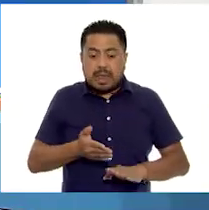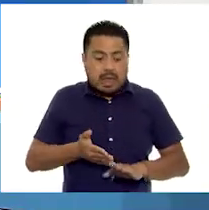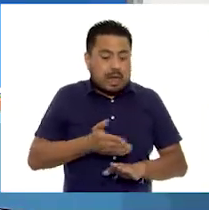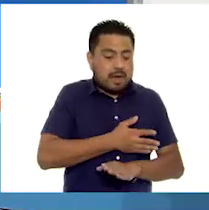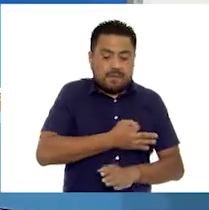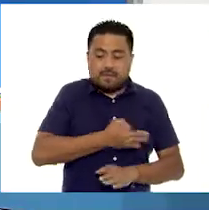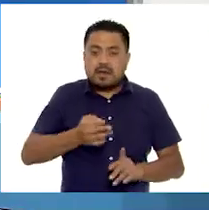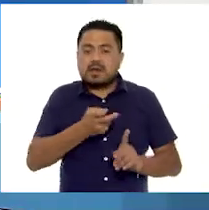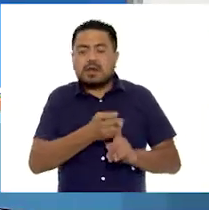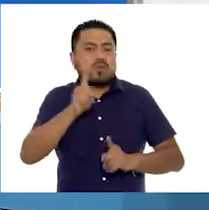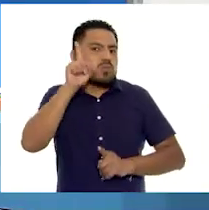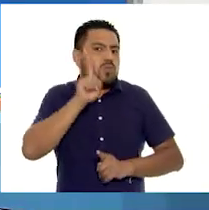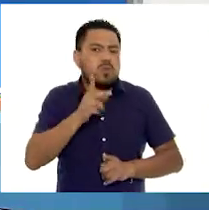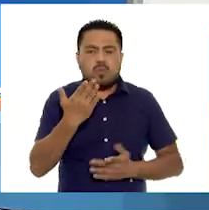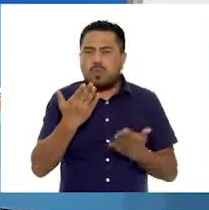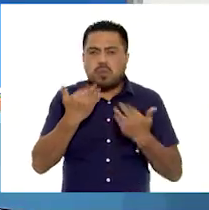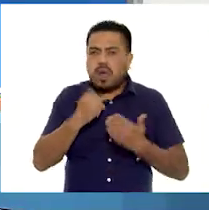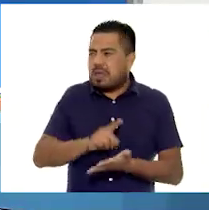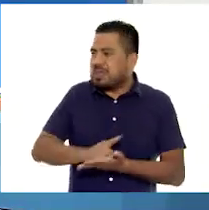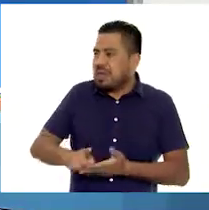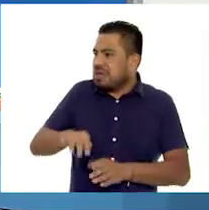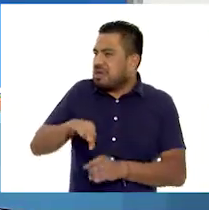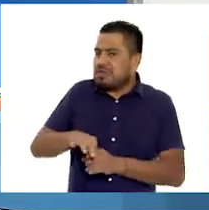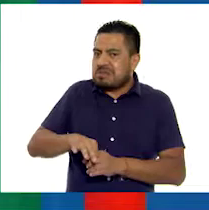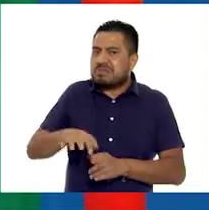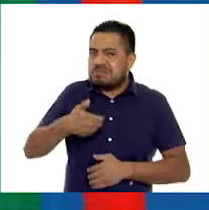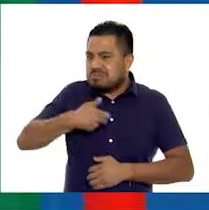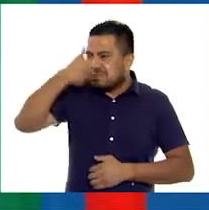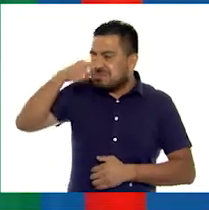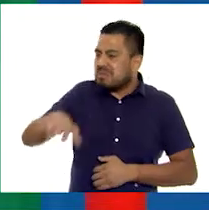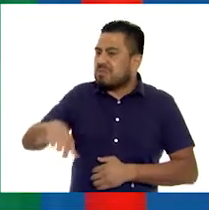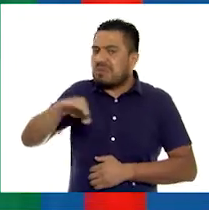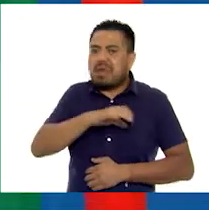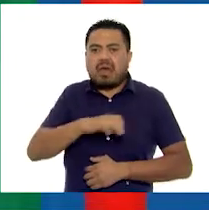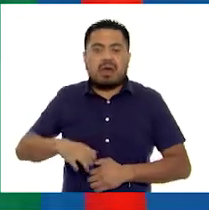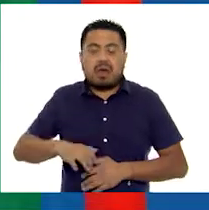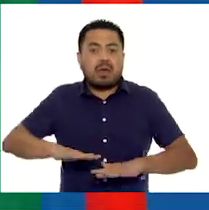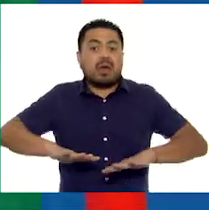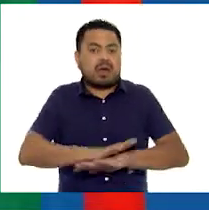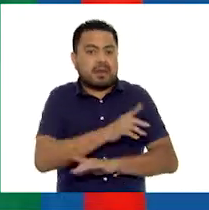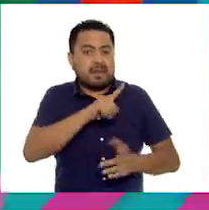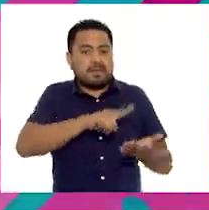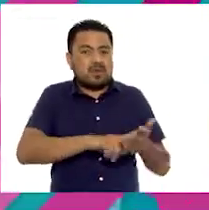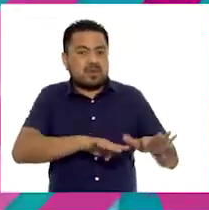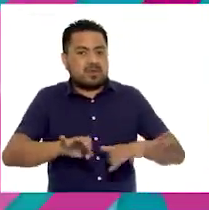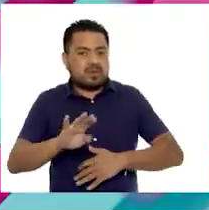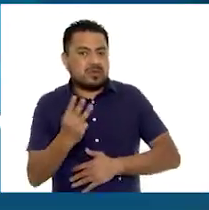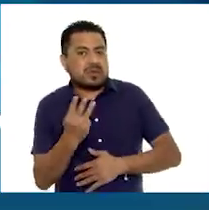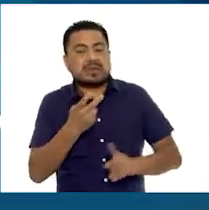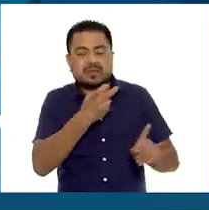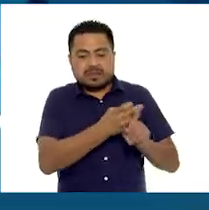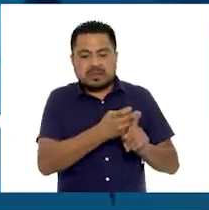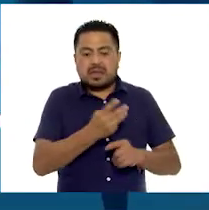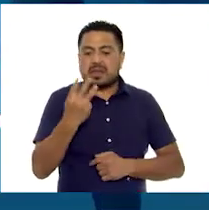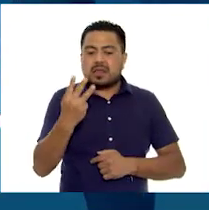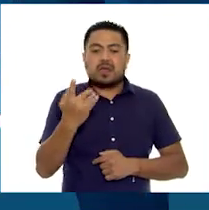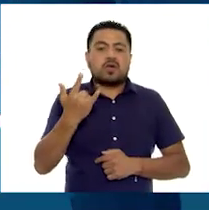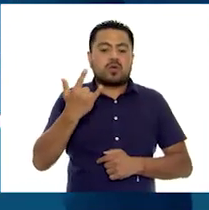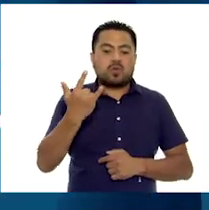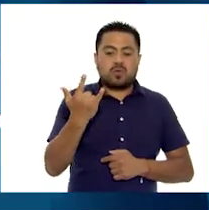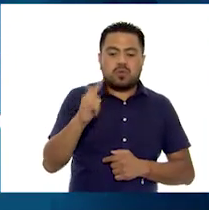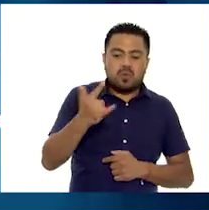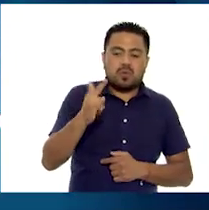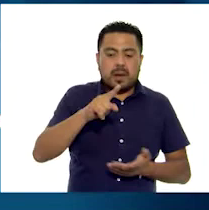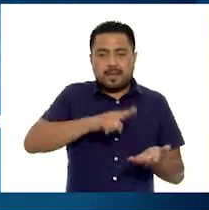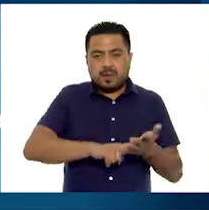las mexicanas no tenían derecho a votar ni a ser electas pero eso cambió en 1953 y el 3 de julio de